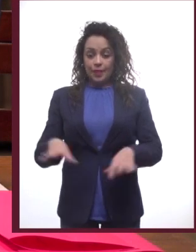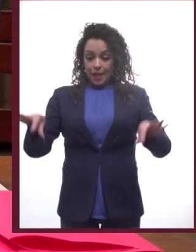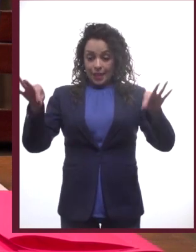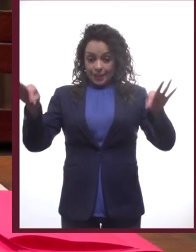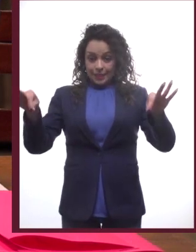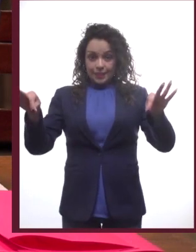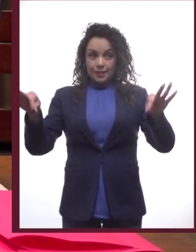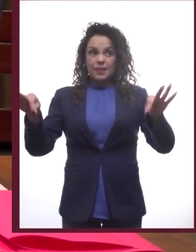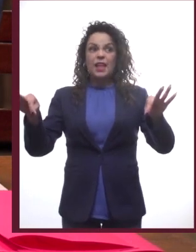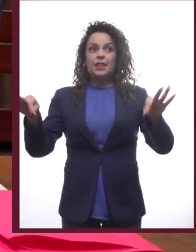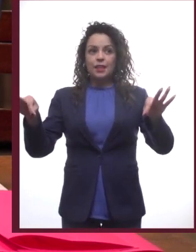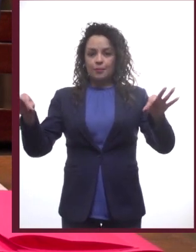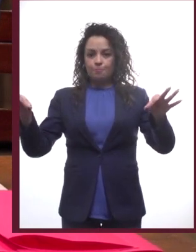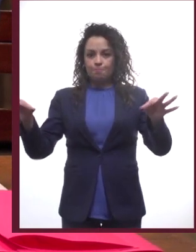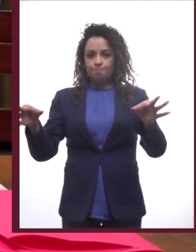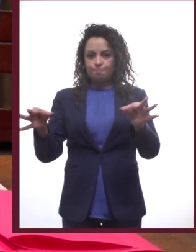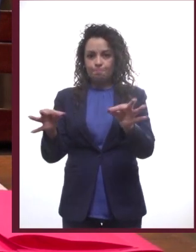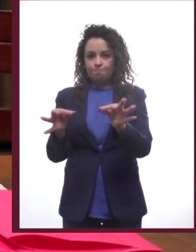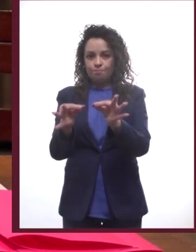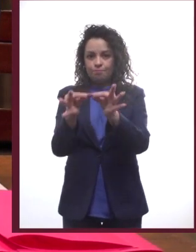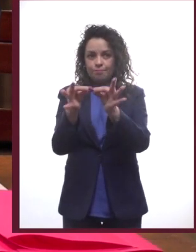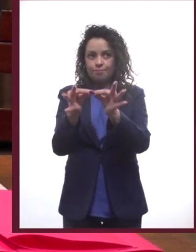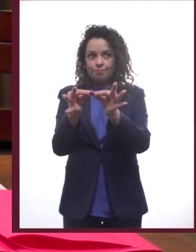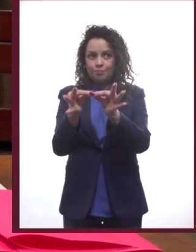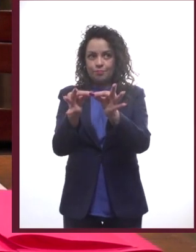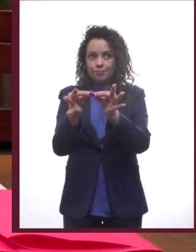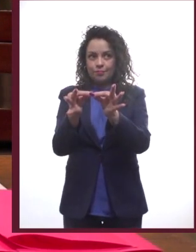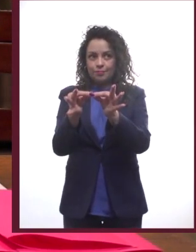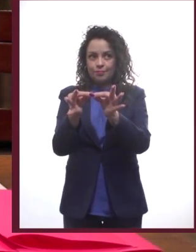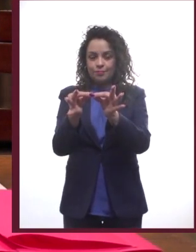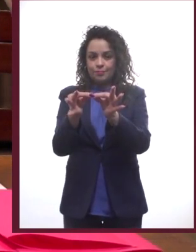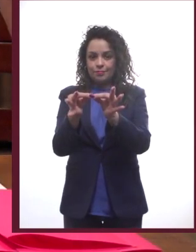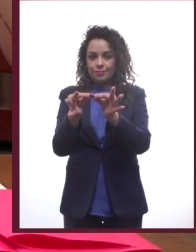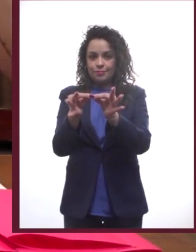Tomo los extremos y voy a empujar hacia el centro.